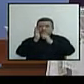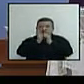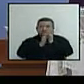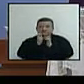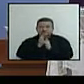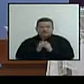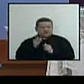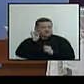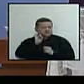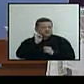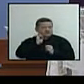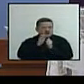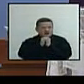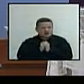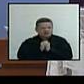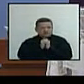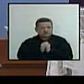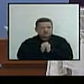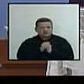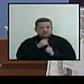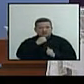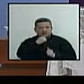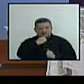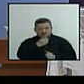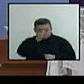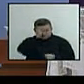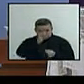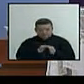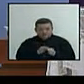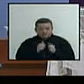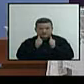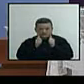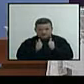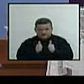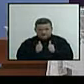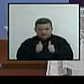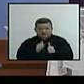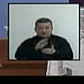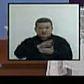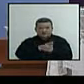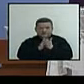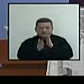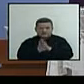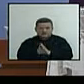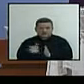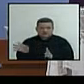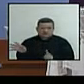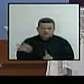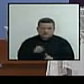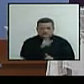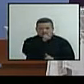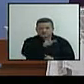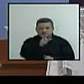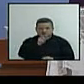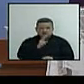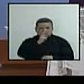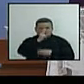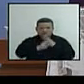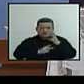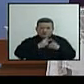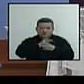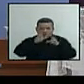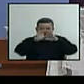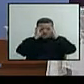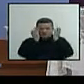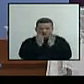que le dirigimos con fe, por el bienestar y la paz de las personas y los pueblos.